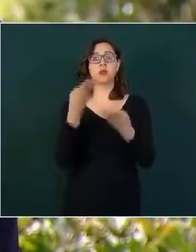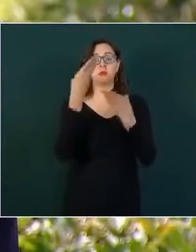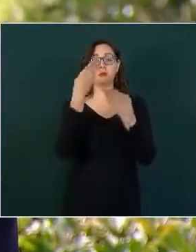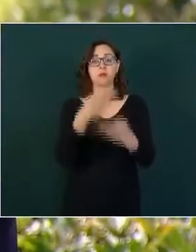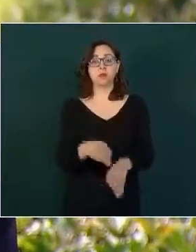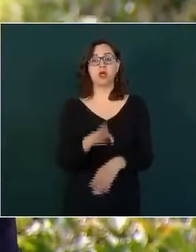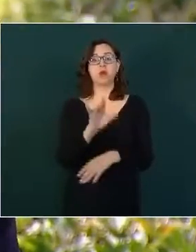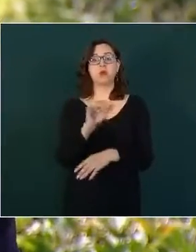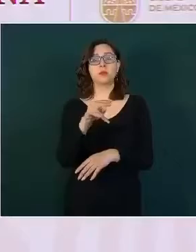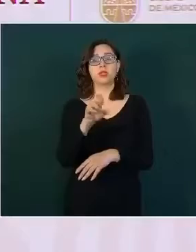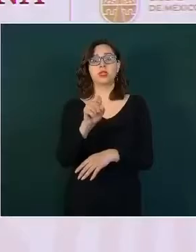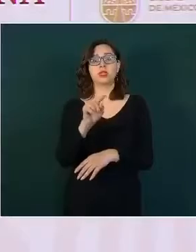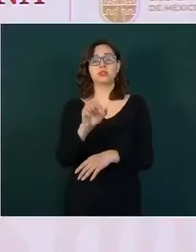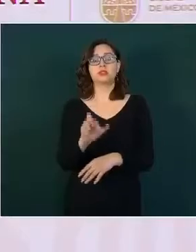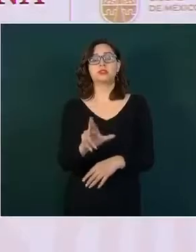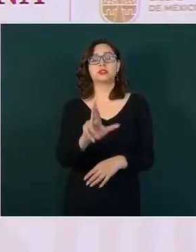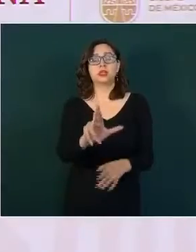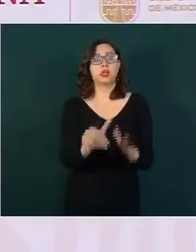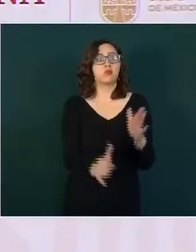del Banco del Bienestar,